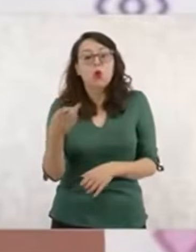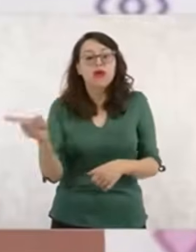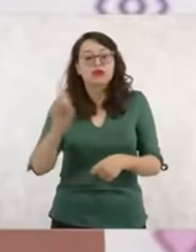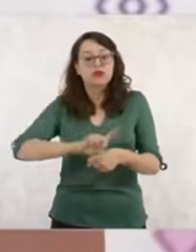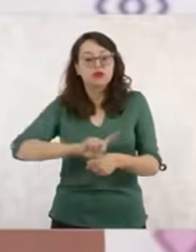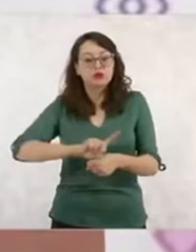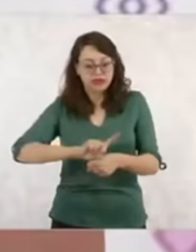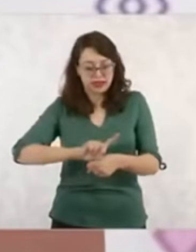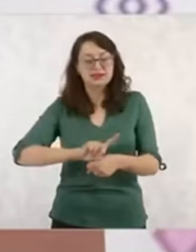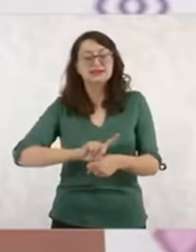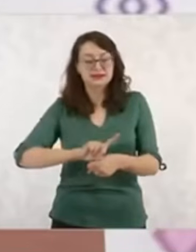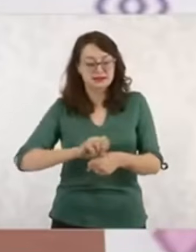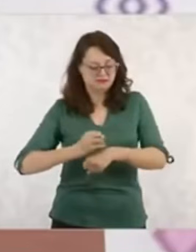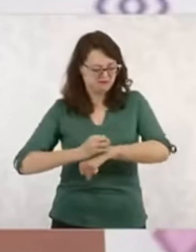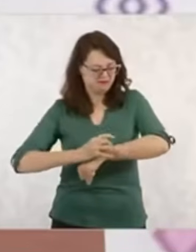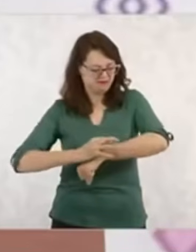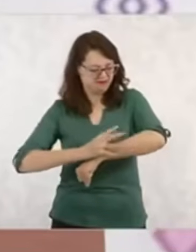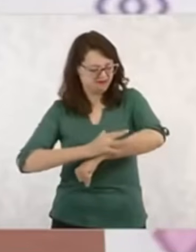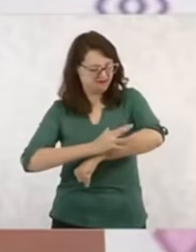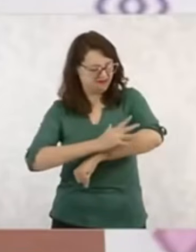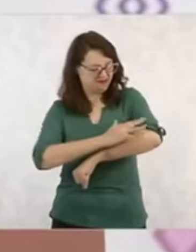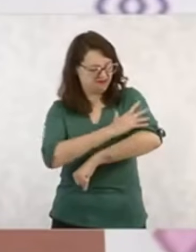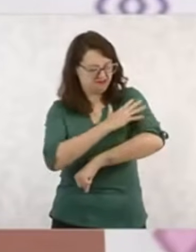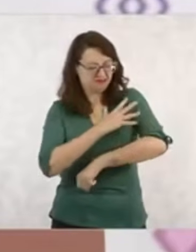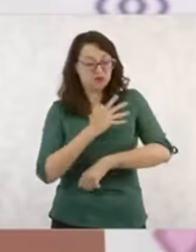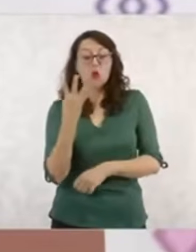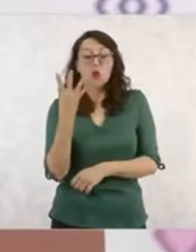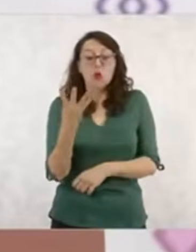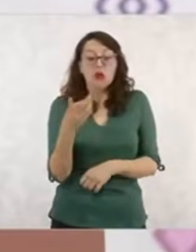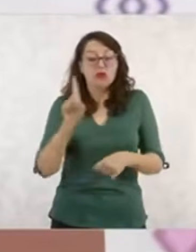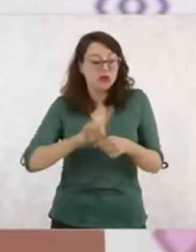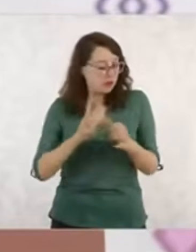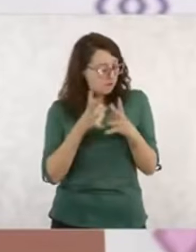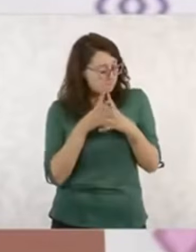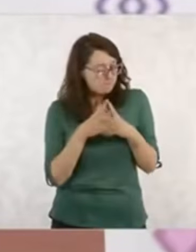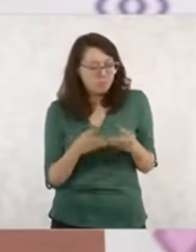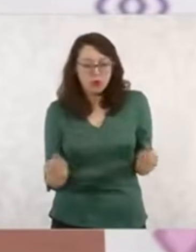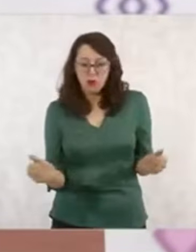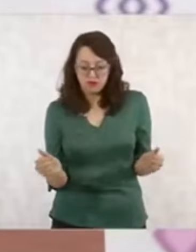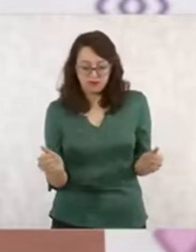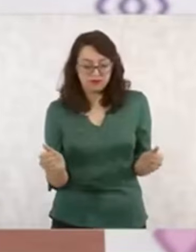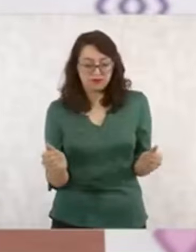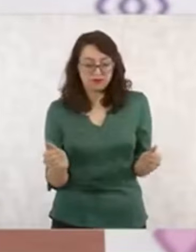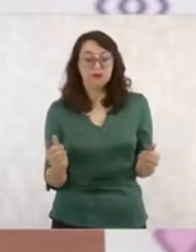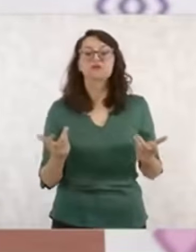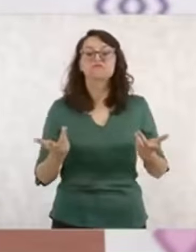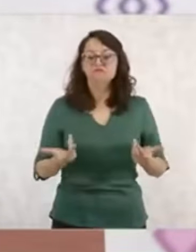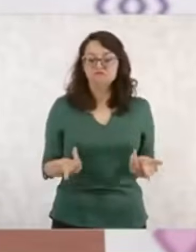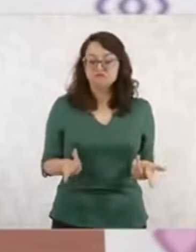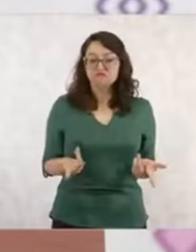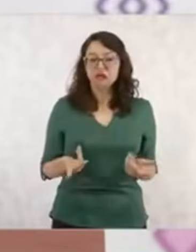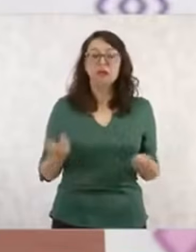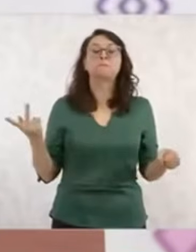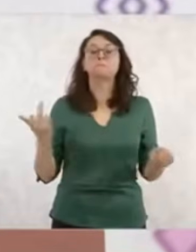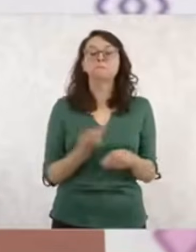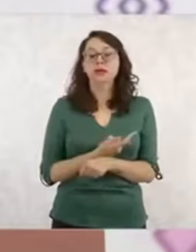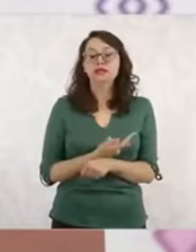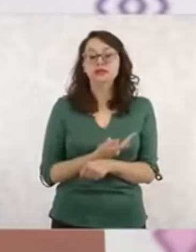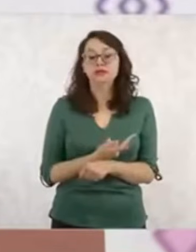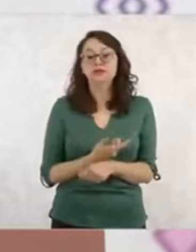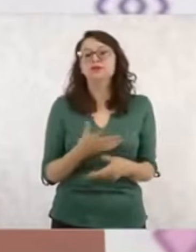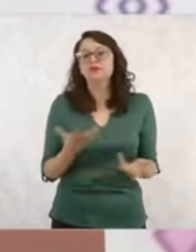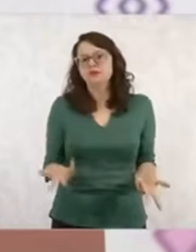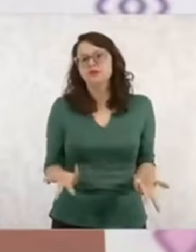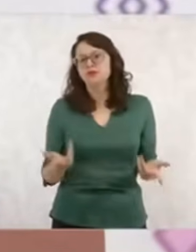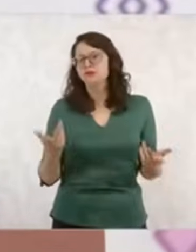ese exantema y al cabo de 4 días se quita. Y la mayor parte de los casos que